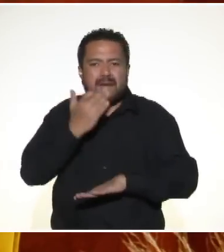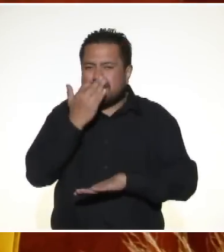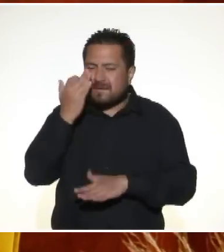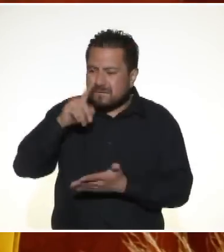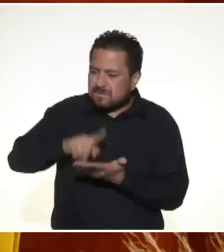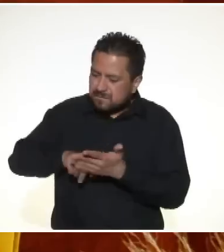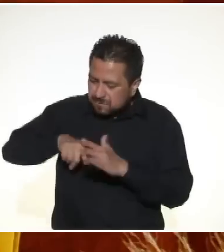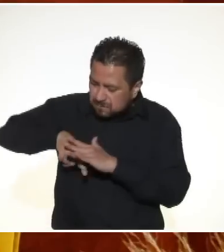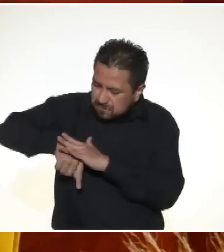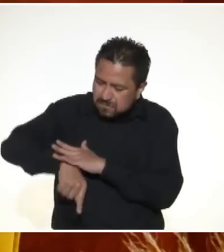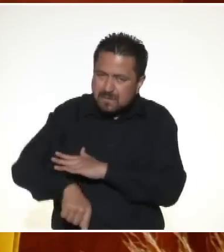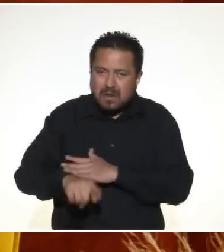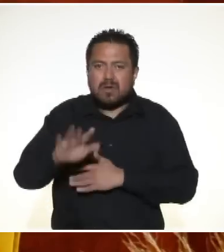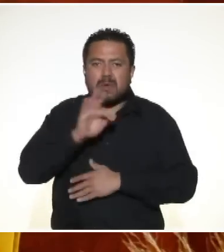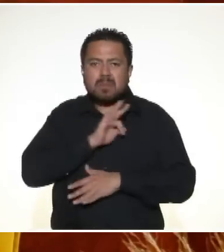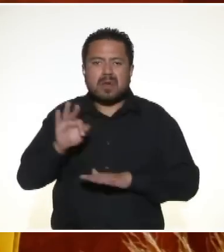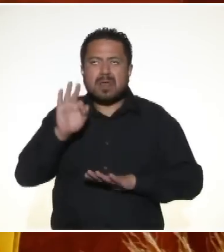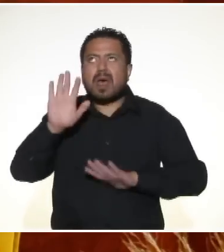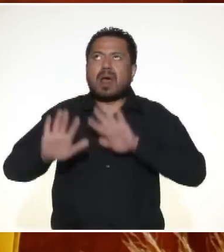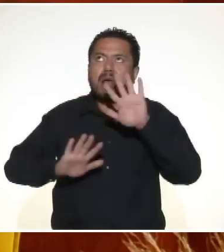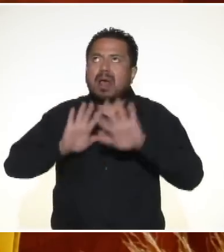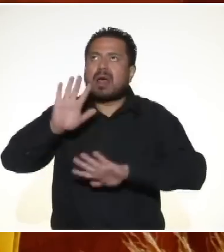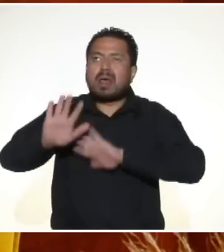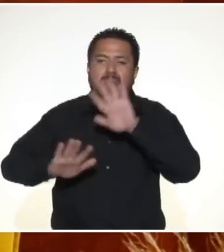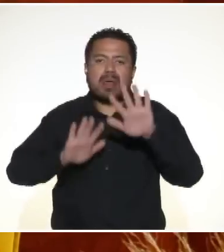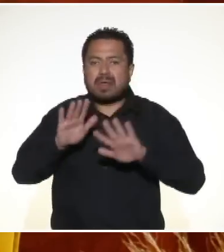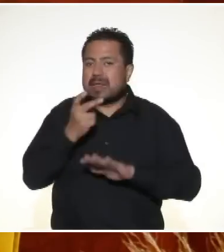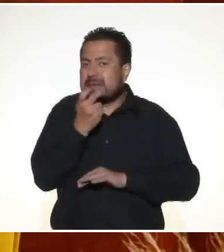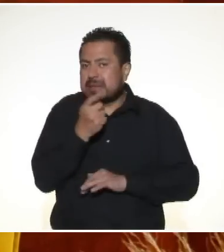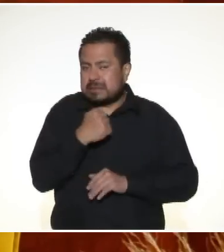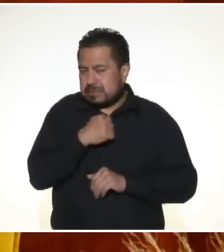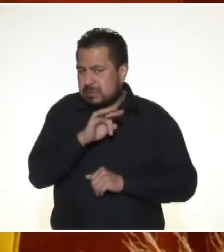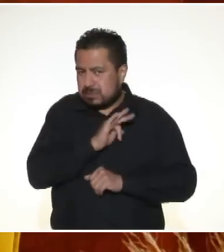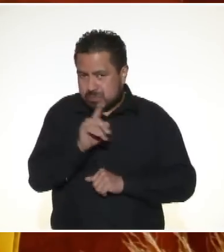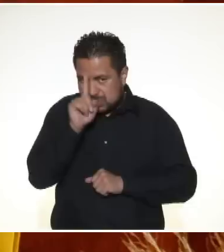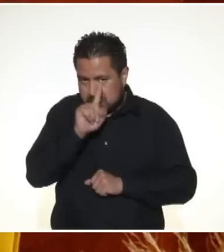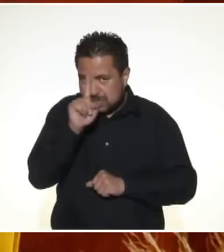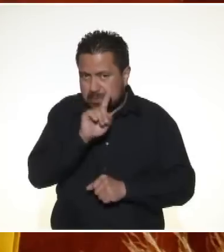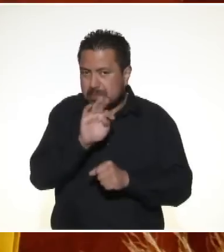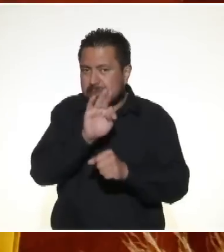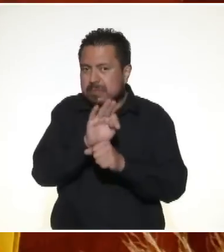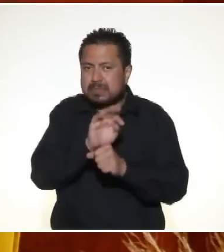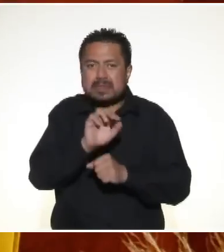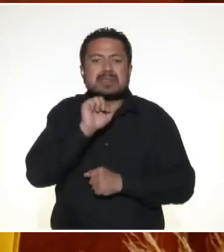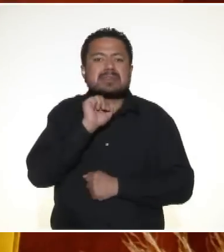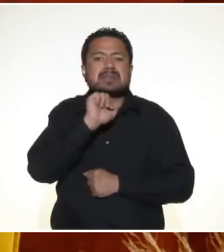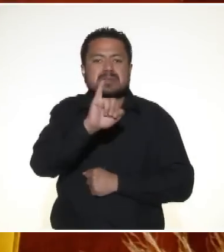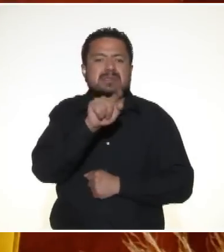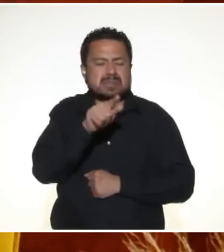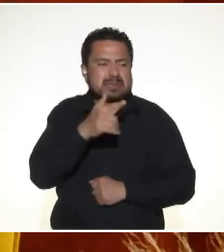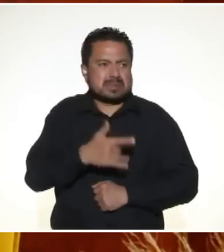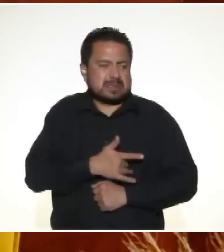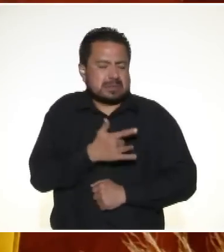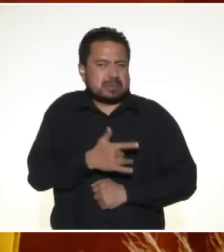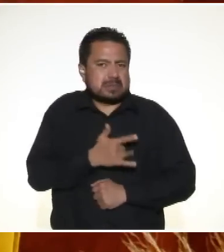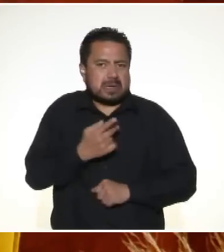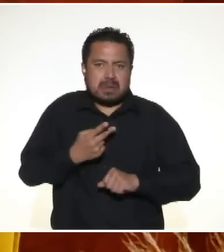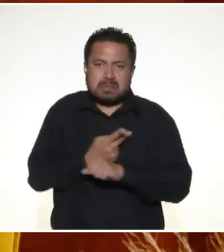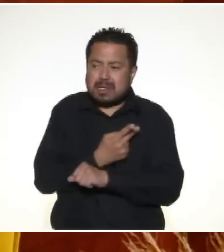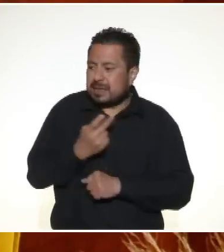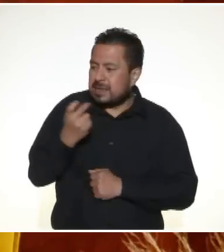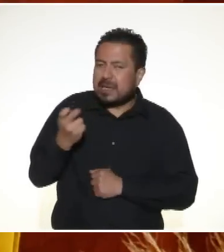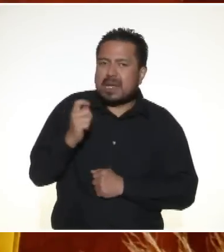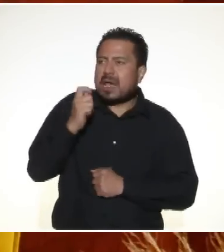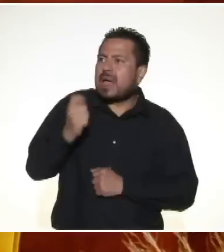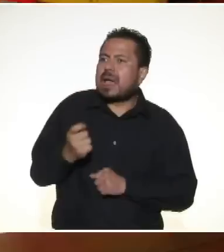del fondo, se puede ahogar. Y pues ahí les quiero recomendar también, si presencian un suceso, A eso voy.